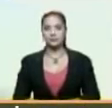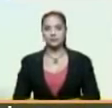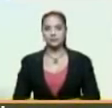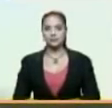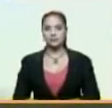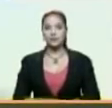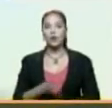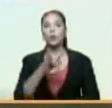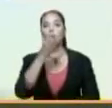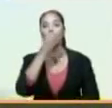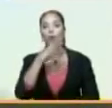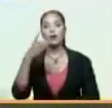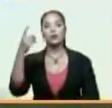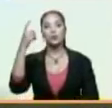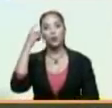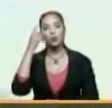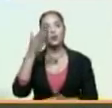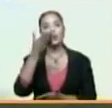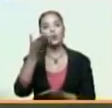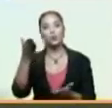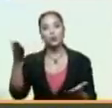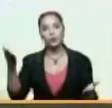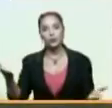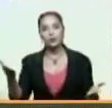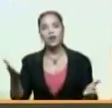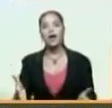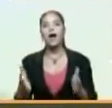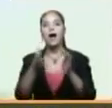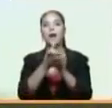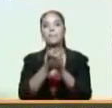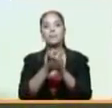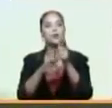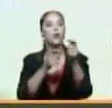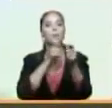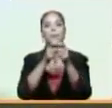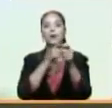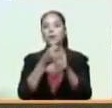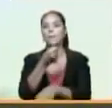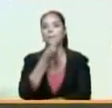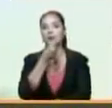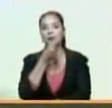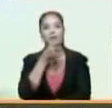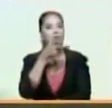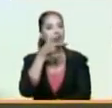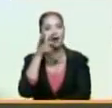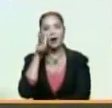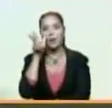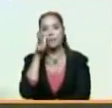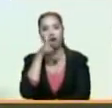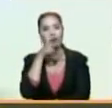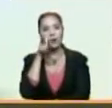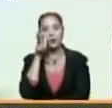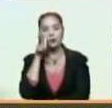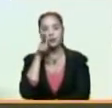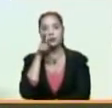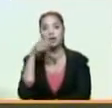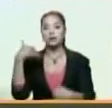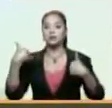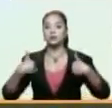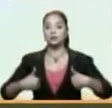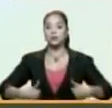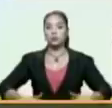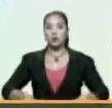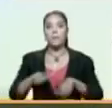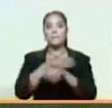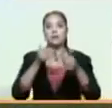Buenos días, tengan todos ustedes, amigos de la prensa, periodistas, camarógrafos. Como fiscal general de la República,